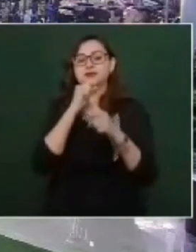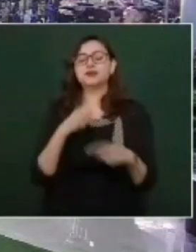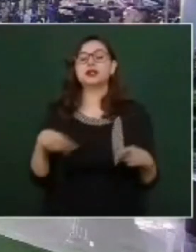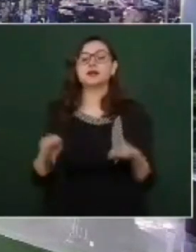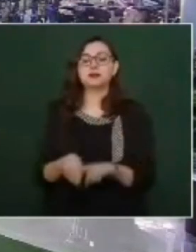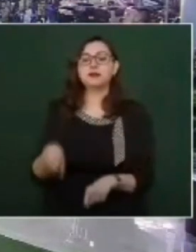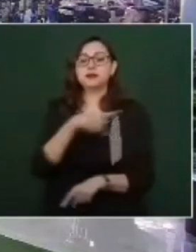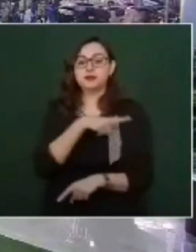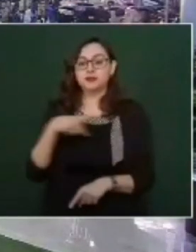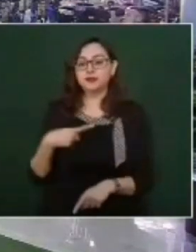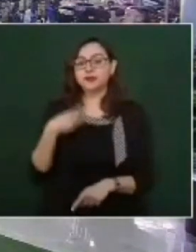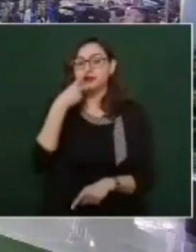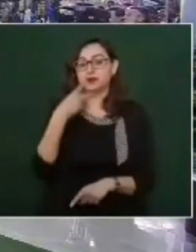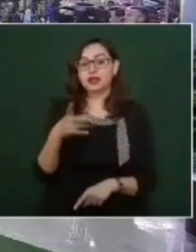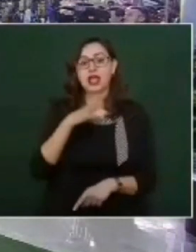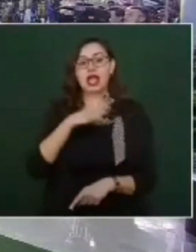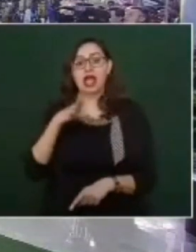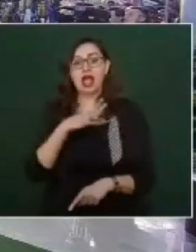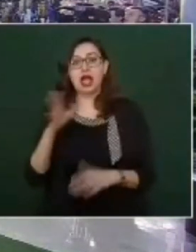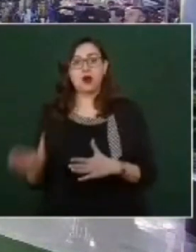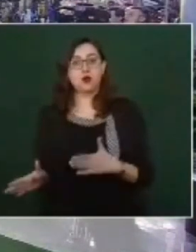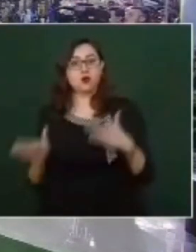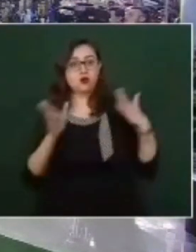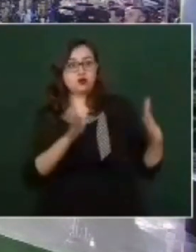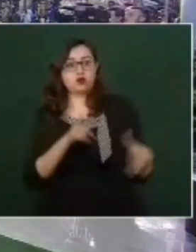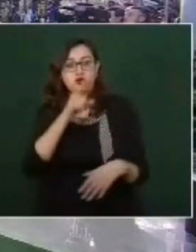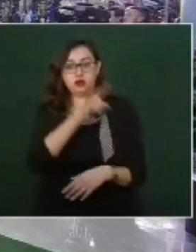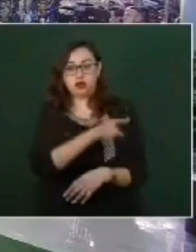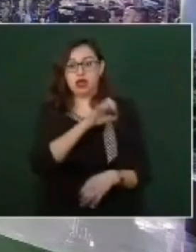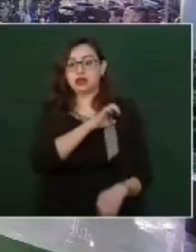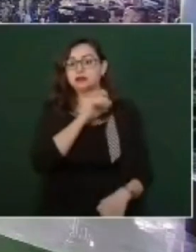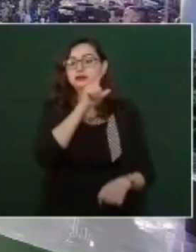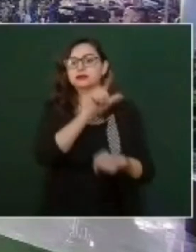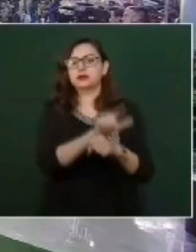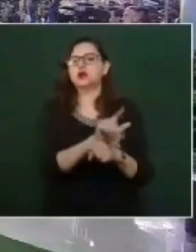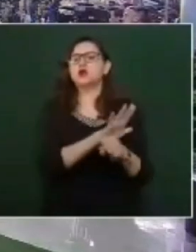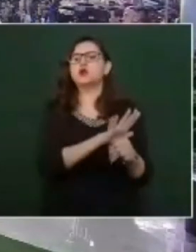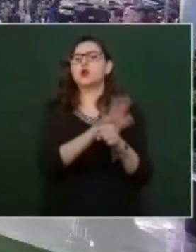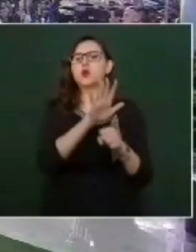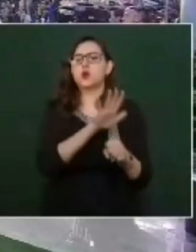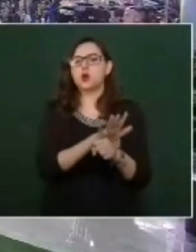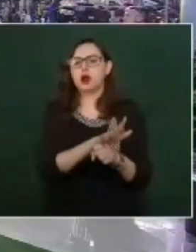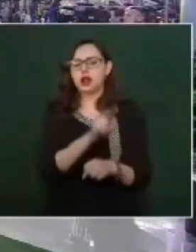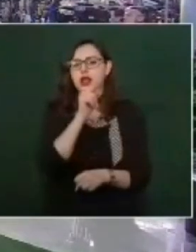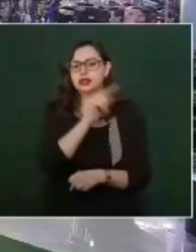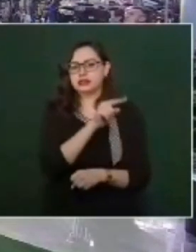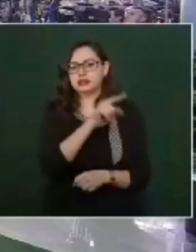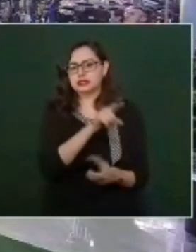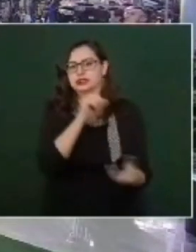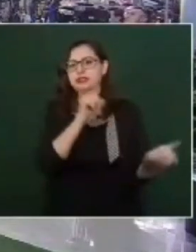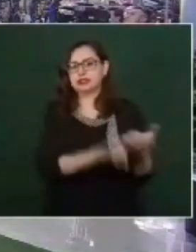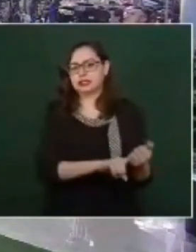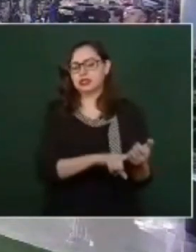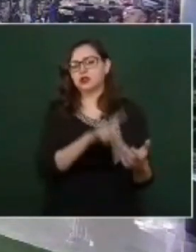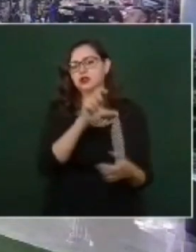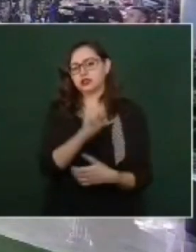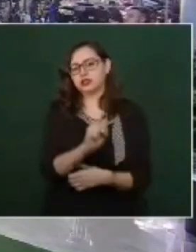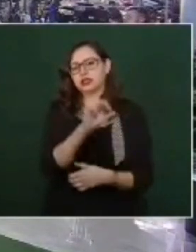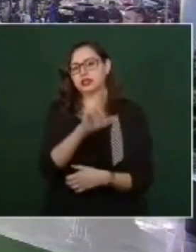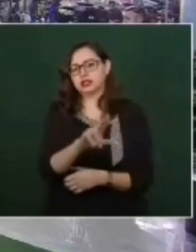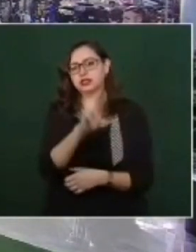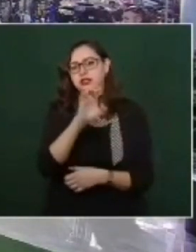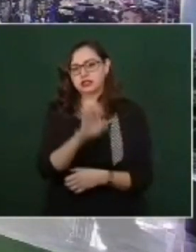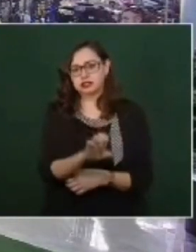tiene instalaciones especiales como esta que tienen aquí a mano izquierda, que es un acceso para la Secretaría de Relaciones